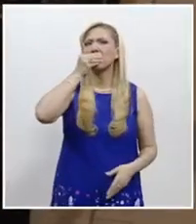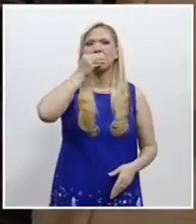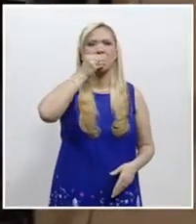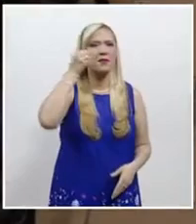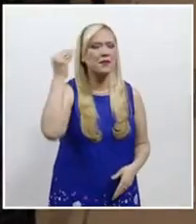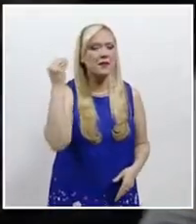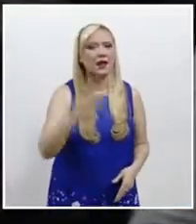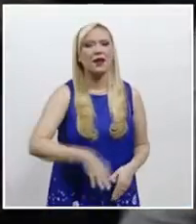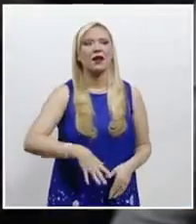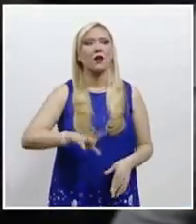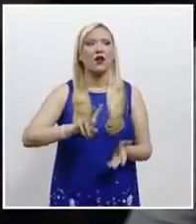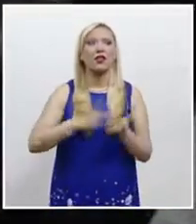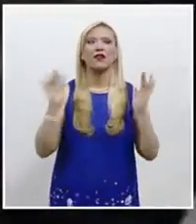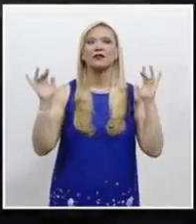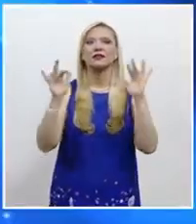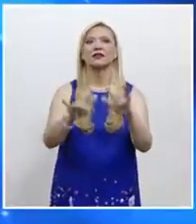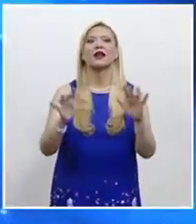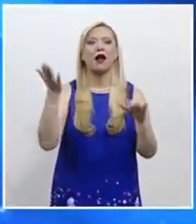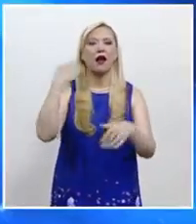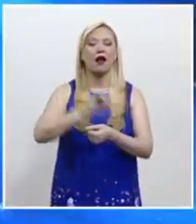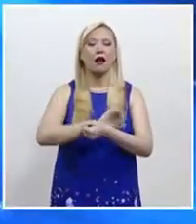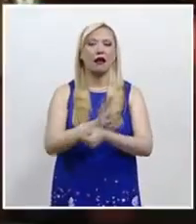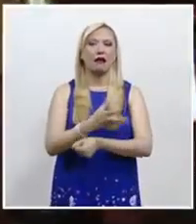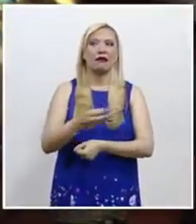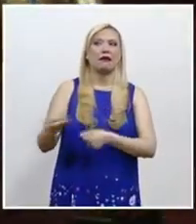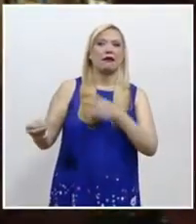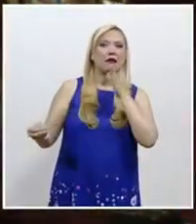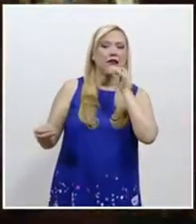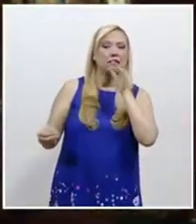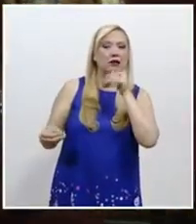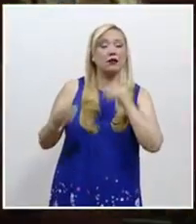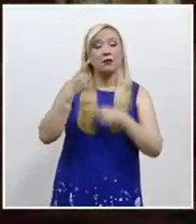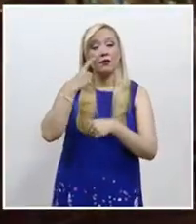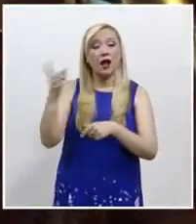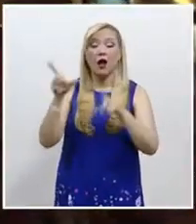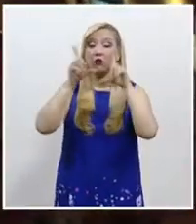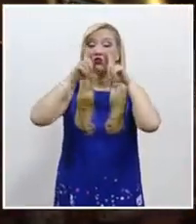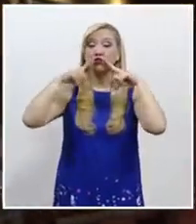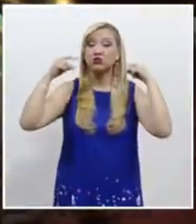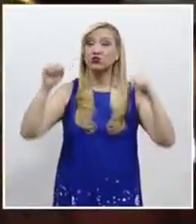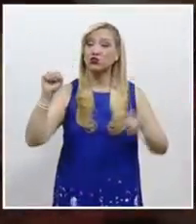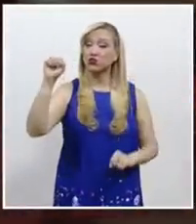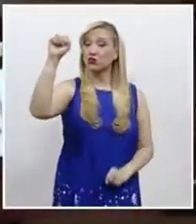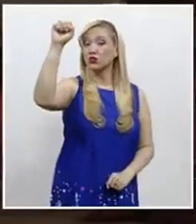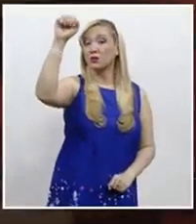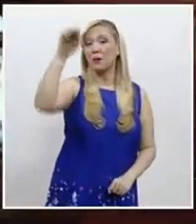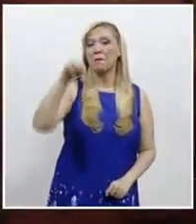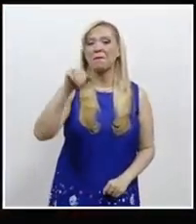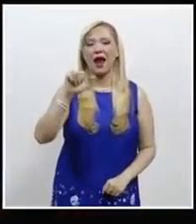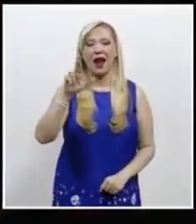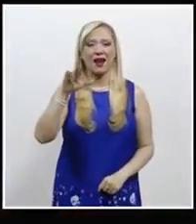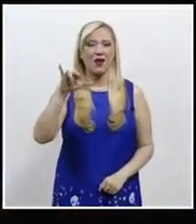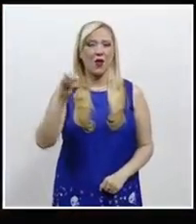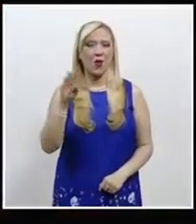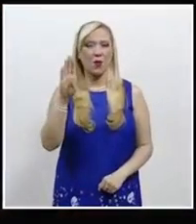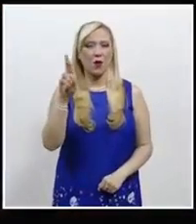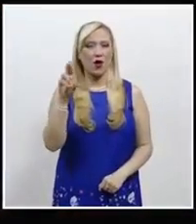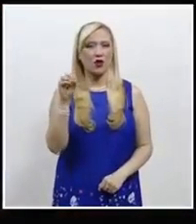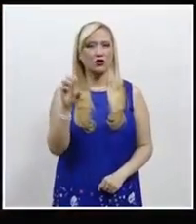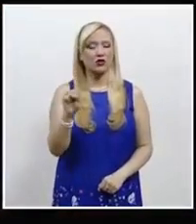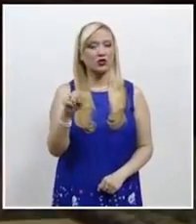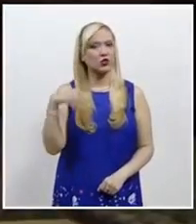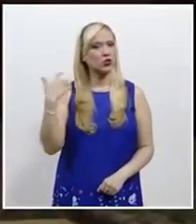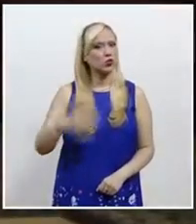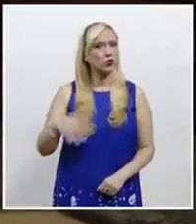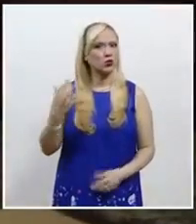regresando a los niveles prepandemia, gracias a exitosos filmes como el de Super Mario Bros., que se convirtió en la quinta película más vista en la historia de